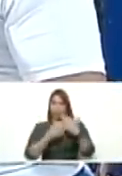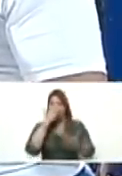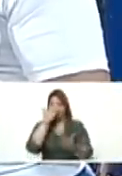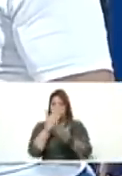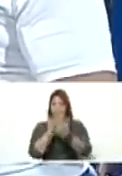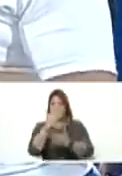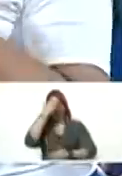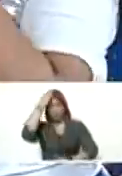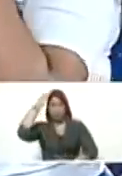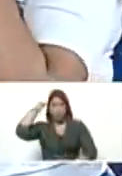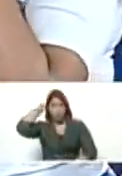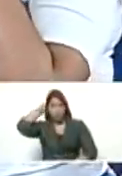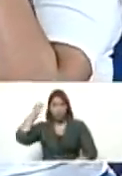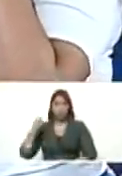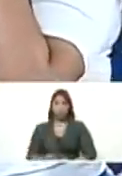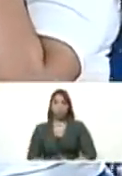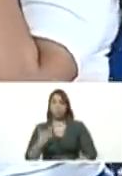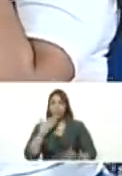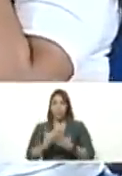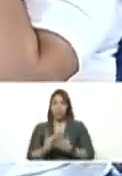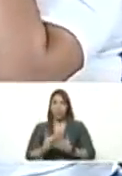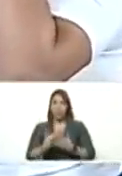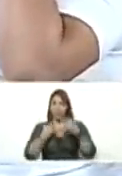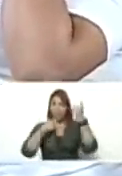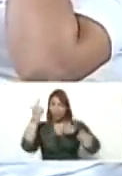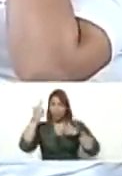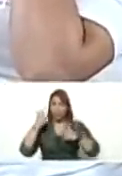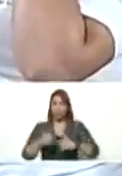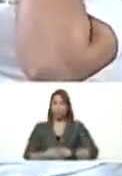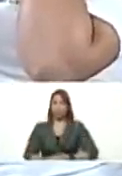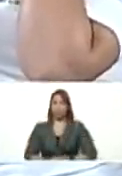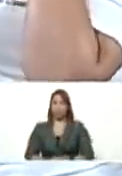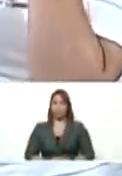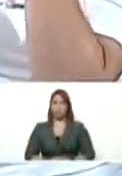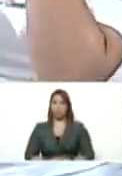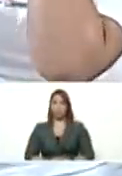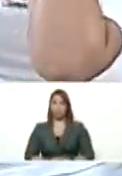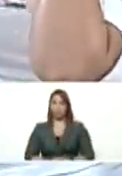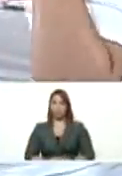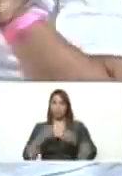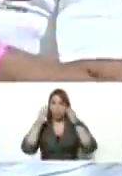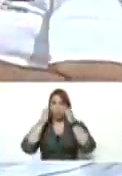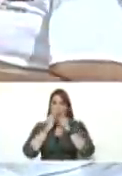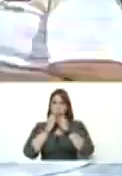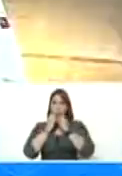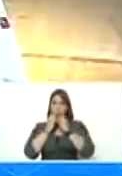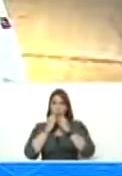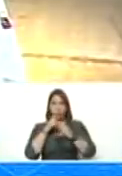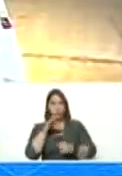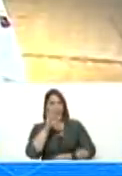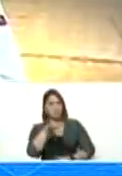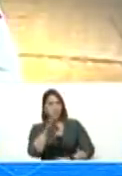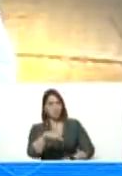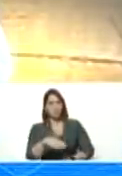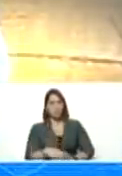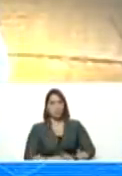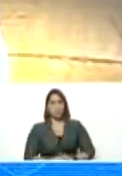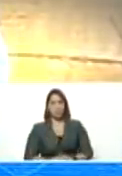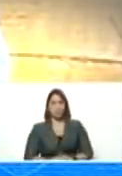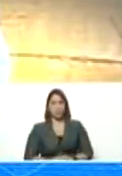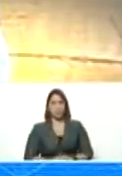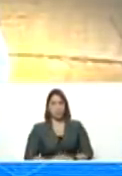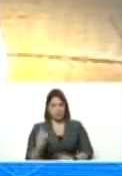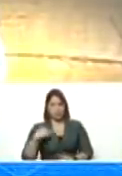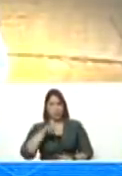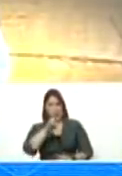Miranda por mi comandante Hugo Rafael Chávez Frías y Fidel Castro. Mira, Nubifred, Nubi, tú tienes dos